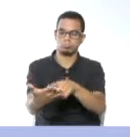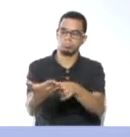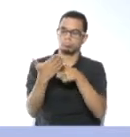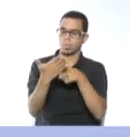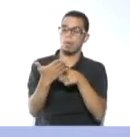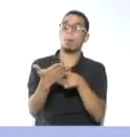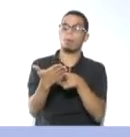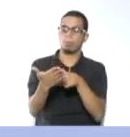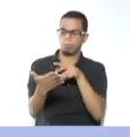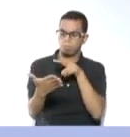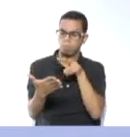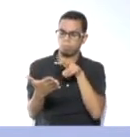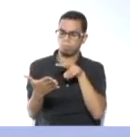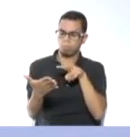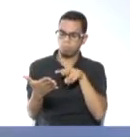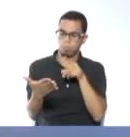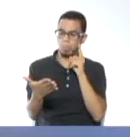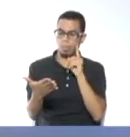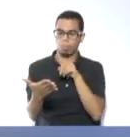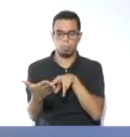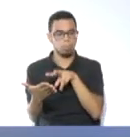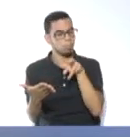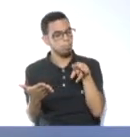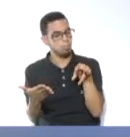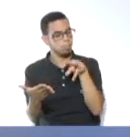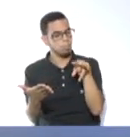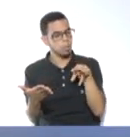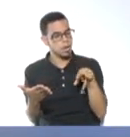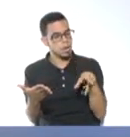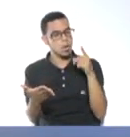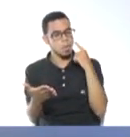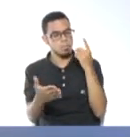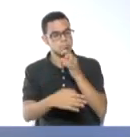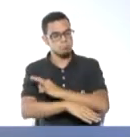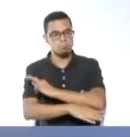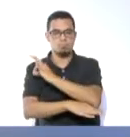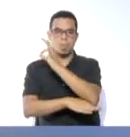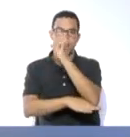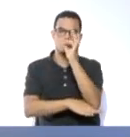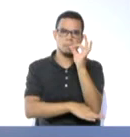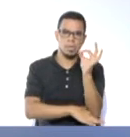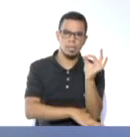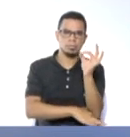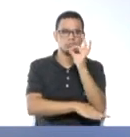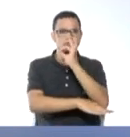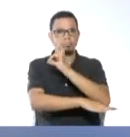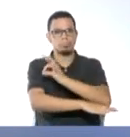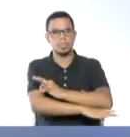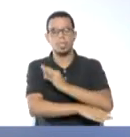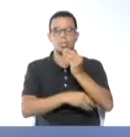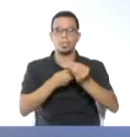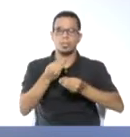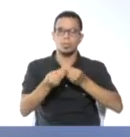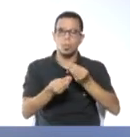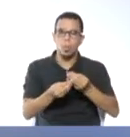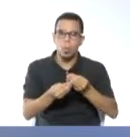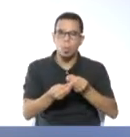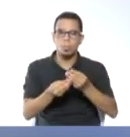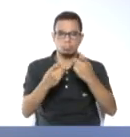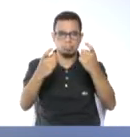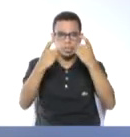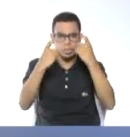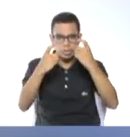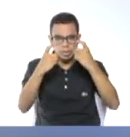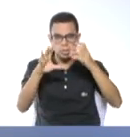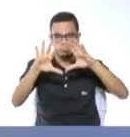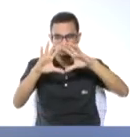uno va al plano de vida, uno ve el amanecer, en la Ok. práctica de cómo la pedagogía de la Madre Tierra nos va